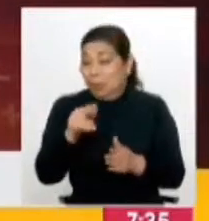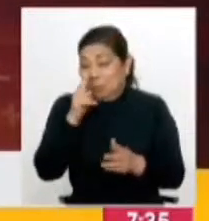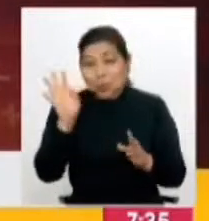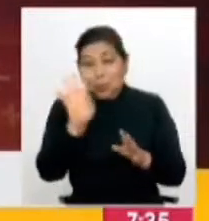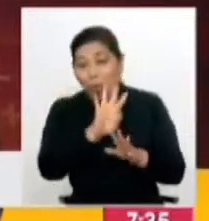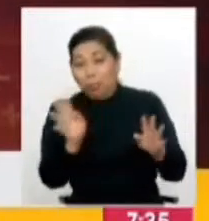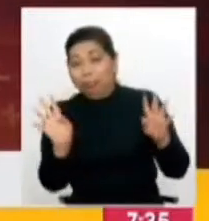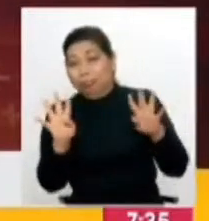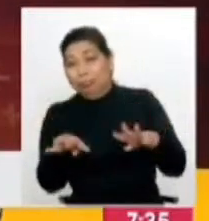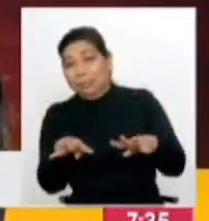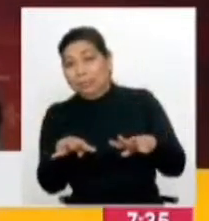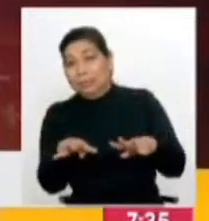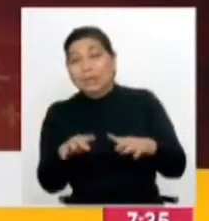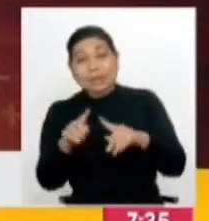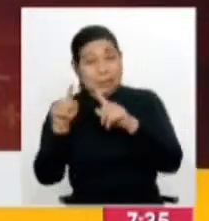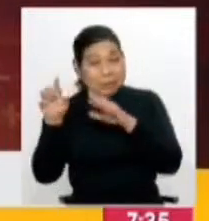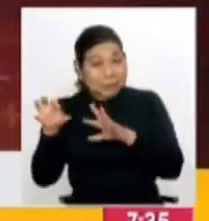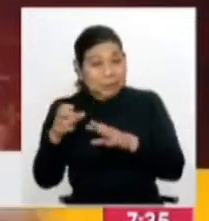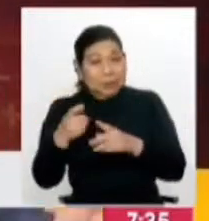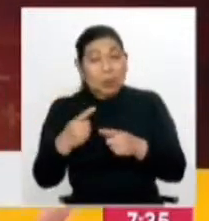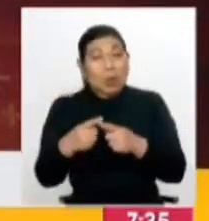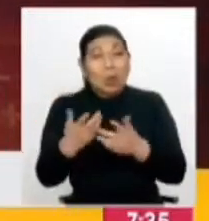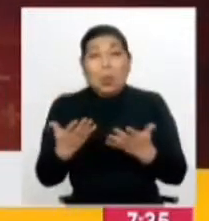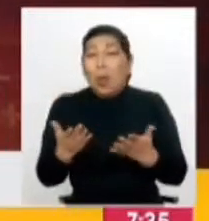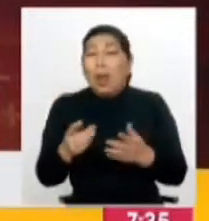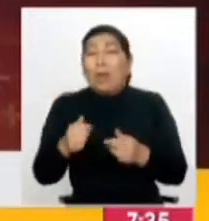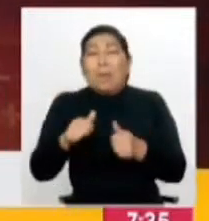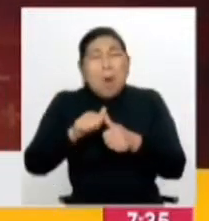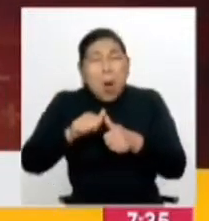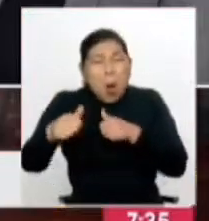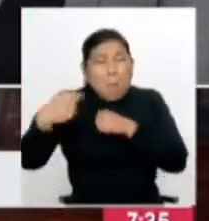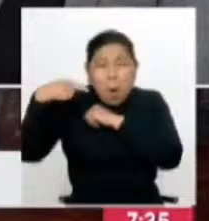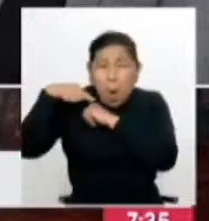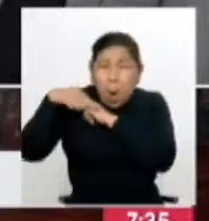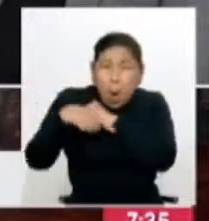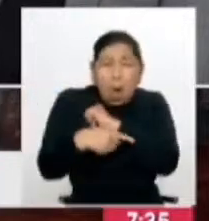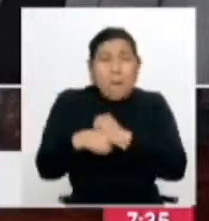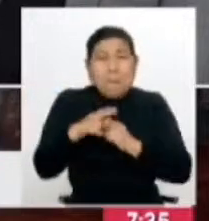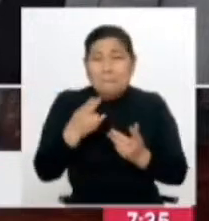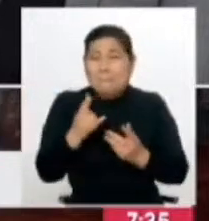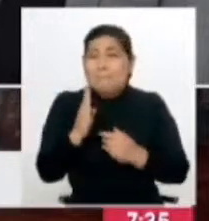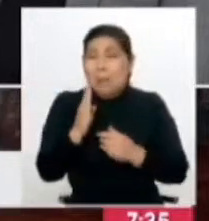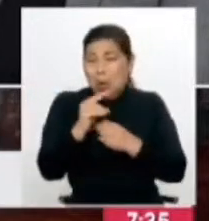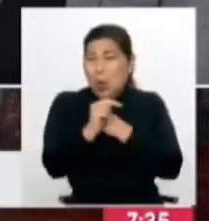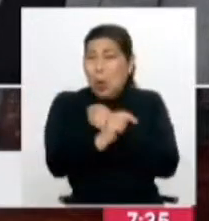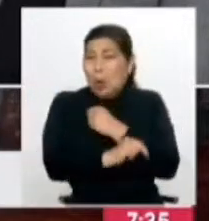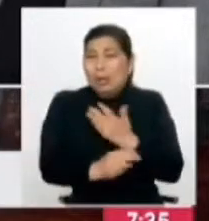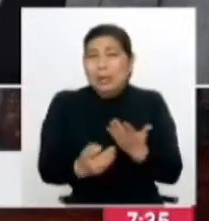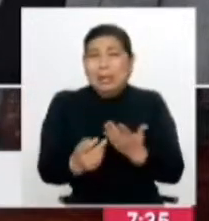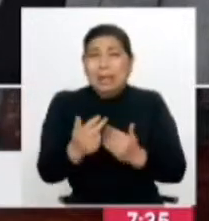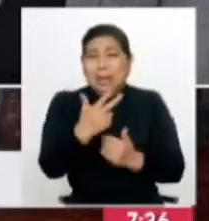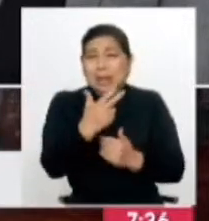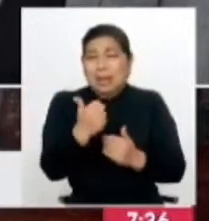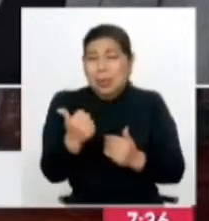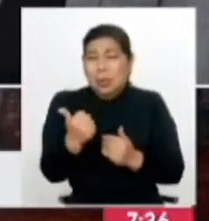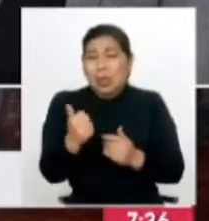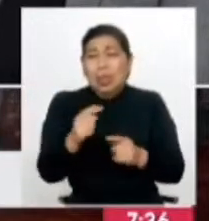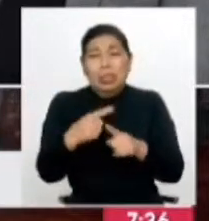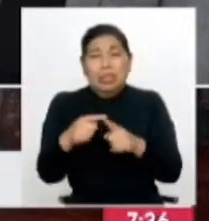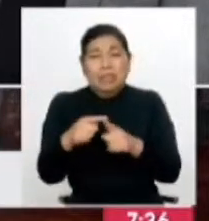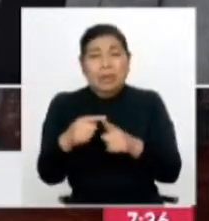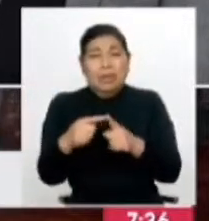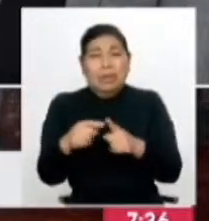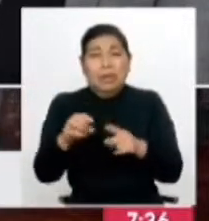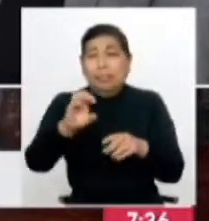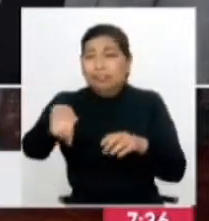los peruanos, y también pienso en Radio Nacional, que llegan a zonas donde no se llega, ¿no? Y el Banco de la Nación, hay 300 agencias donde no